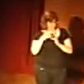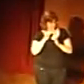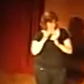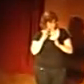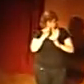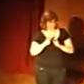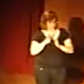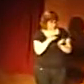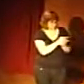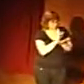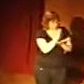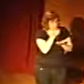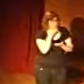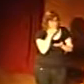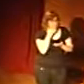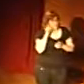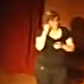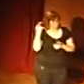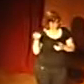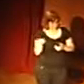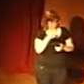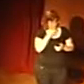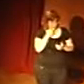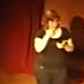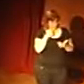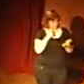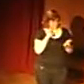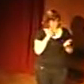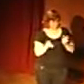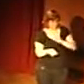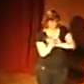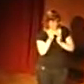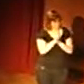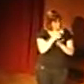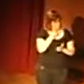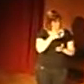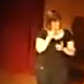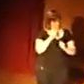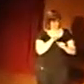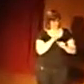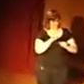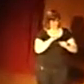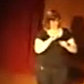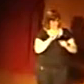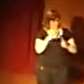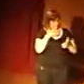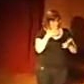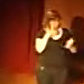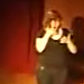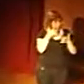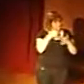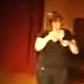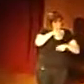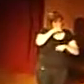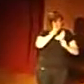ciudades europeas piensen en Londres por ejemplo piensen en Gran Bretaña desde luego eh ese ese gusto por el mundo gótico desde luego en esta obra para